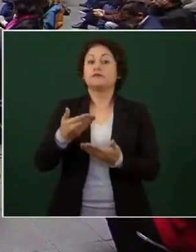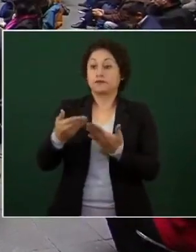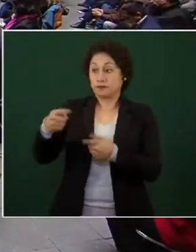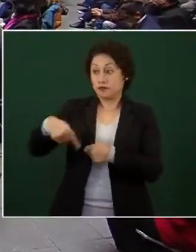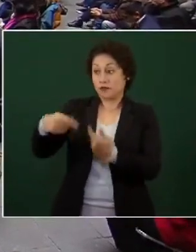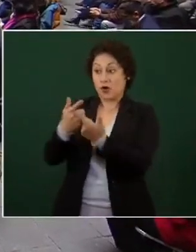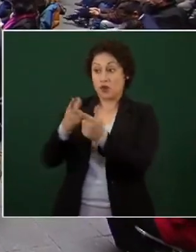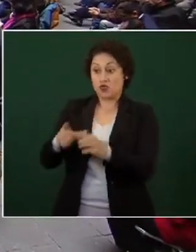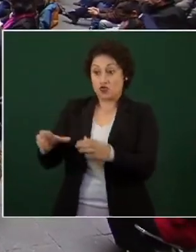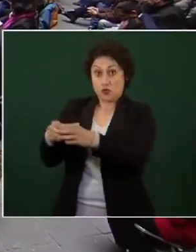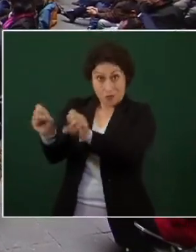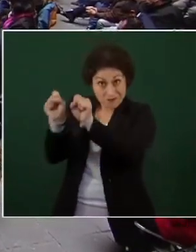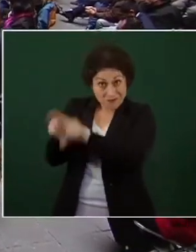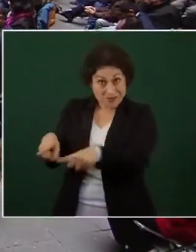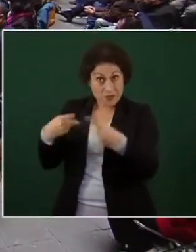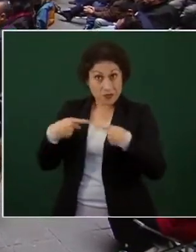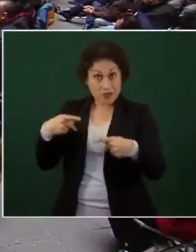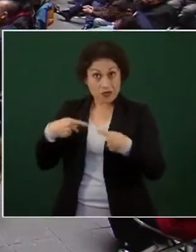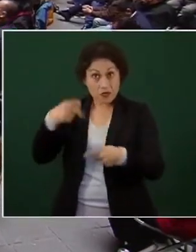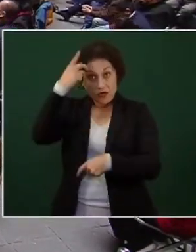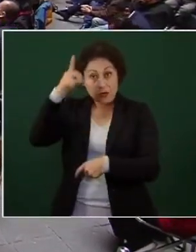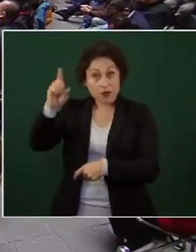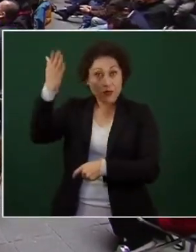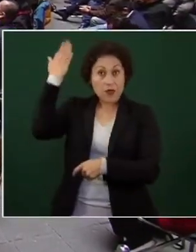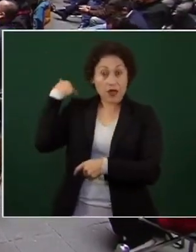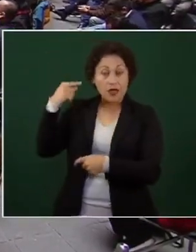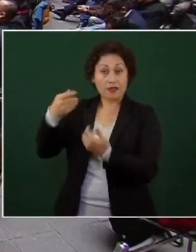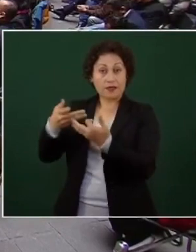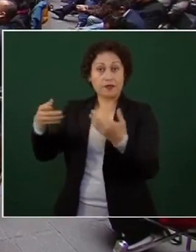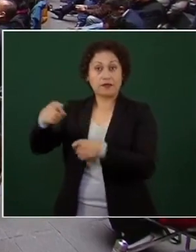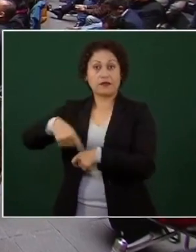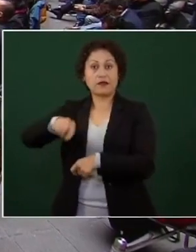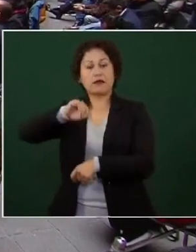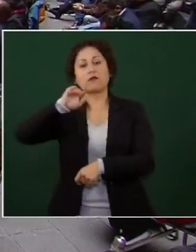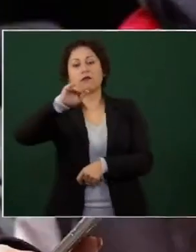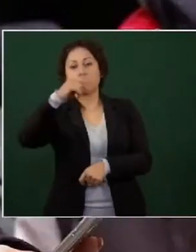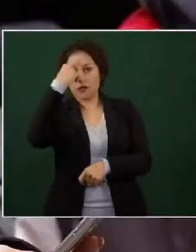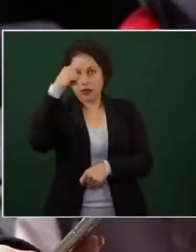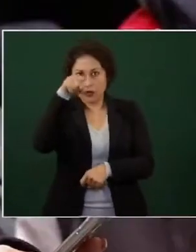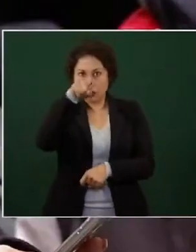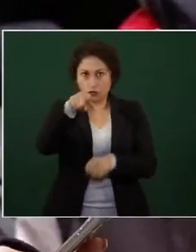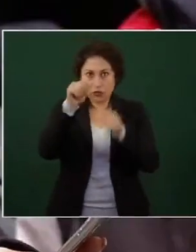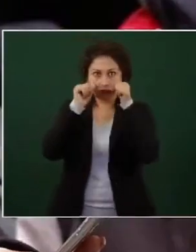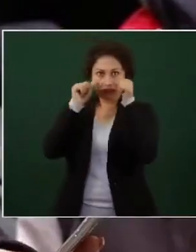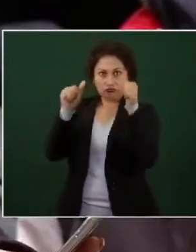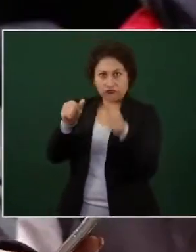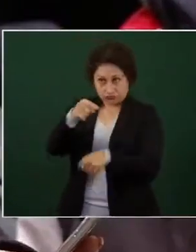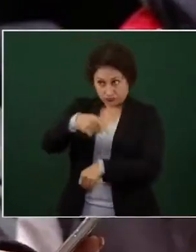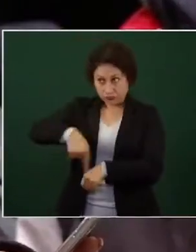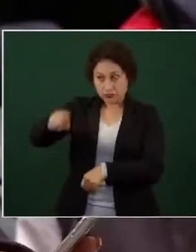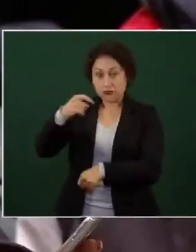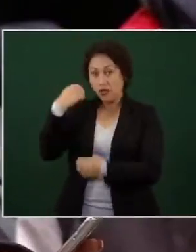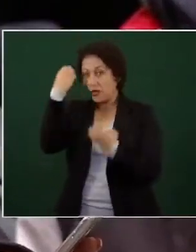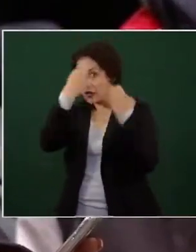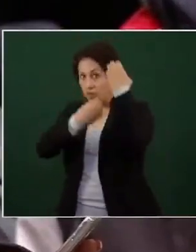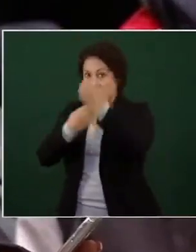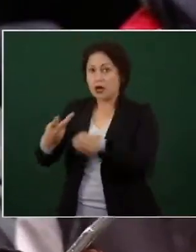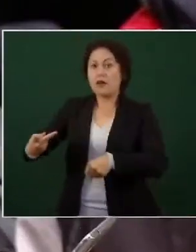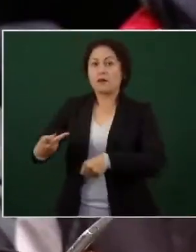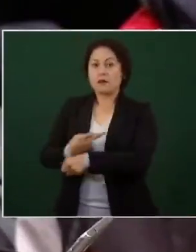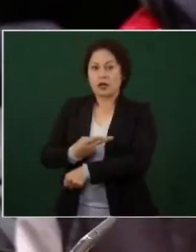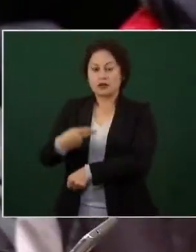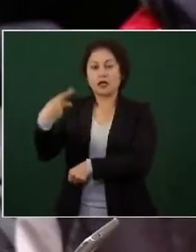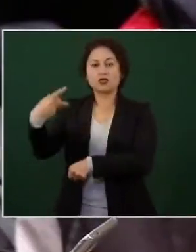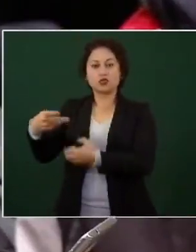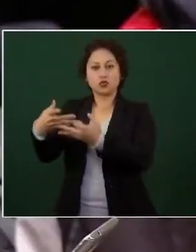ejidatarios le piden su intervención, señor presidente, ordene se revise el caso y la expropiación de sus